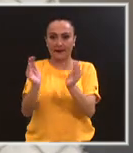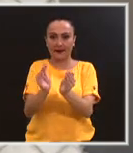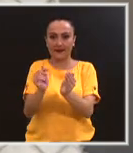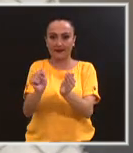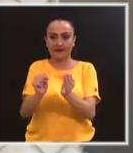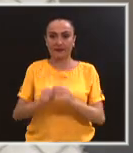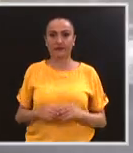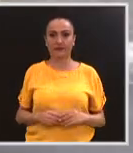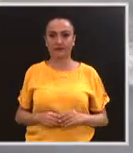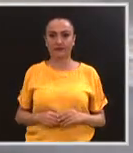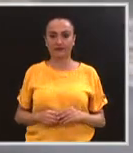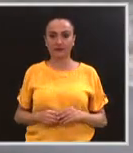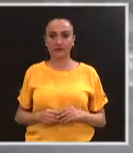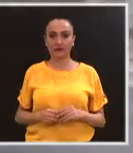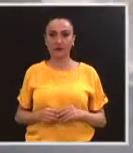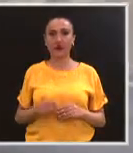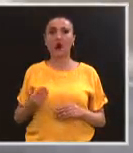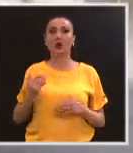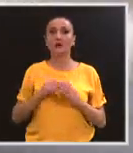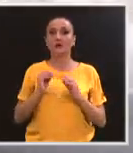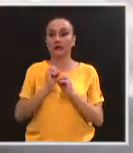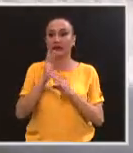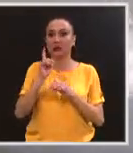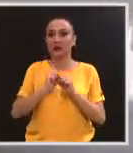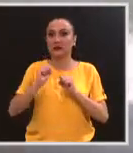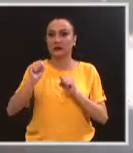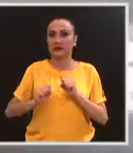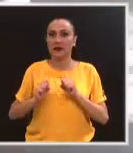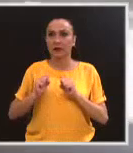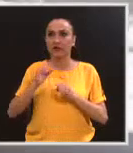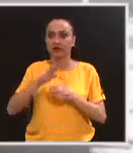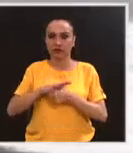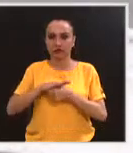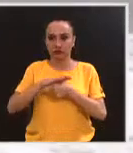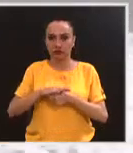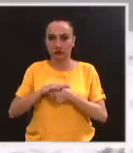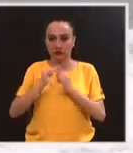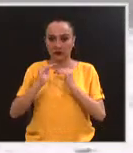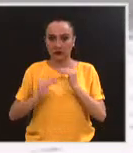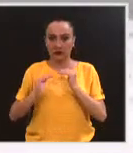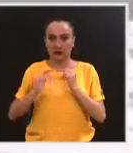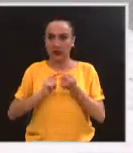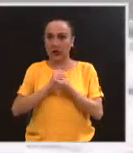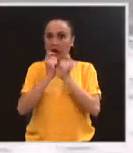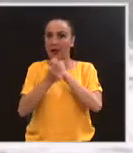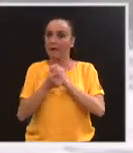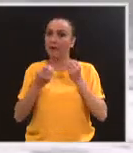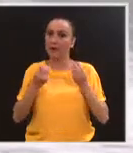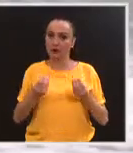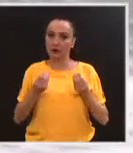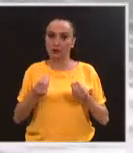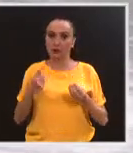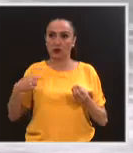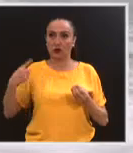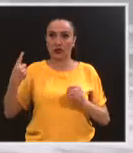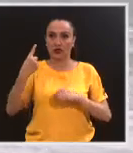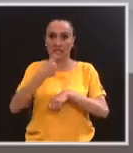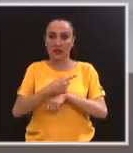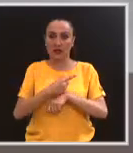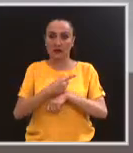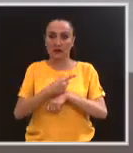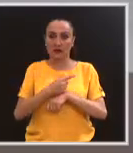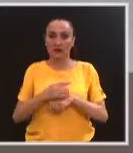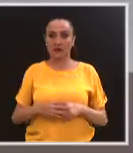básicamente de nuevo hay que aclarar que estos sistemas de baja presión eh cambian mucho con los días de manera